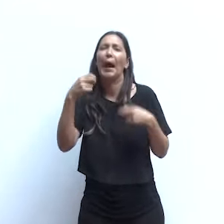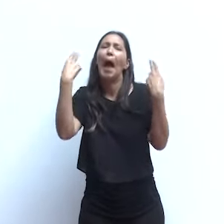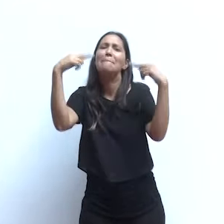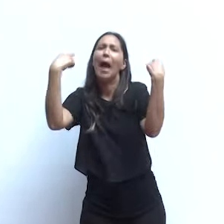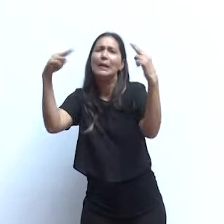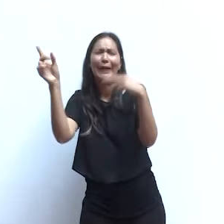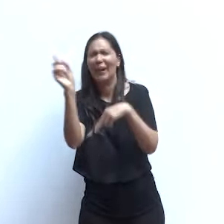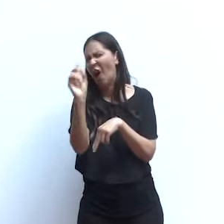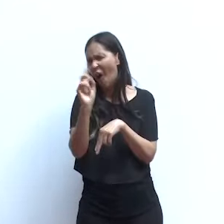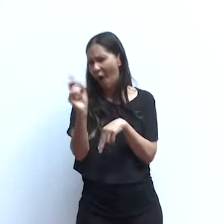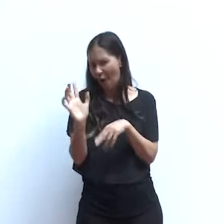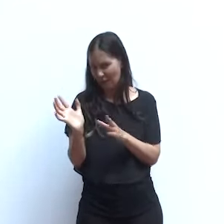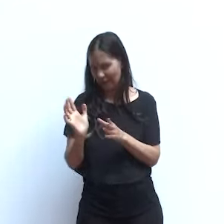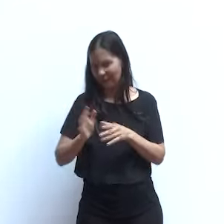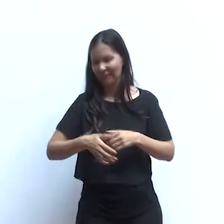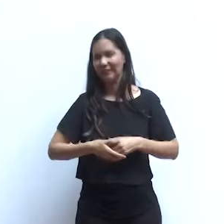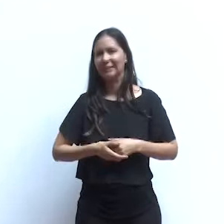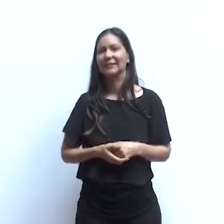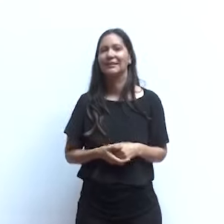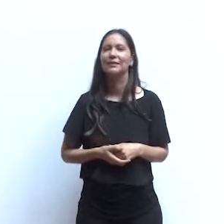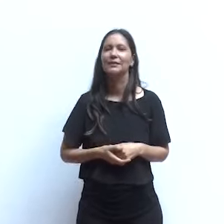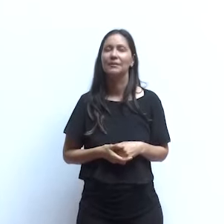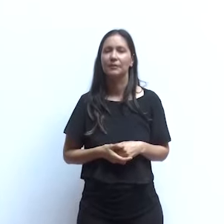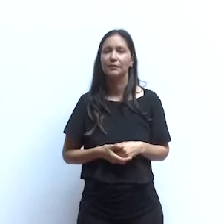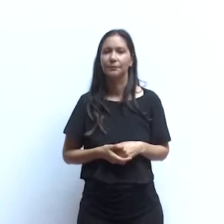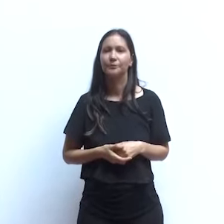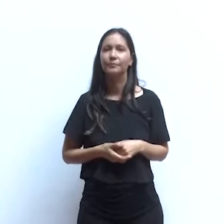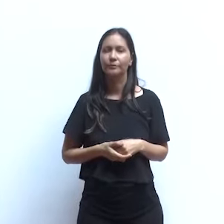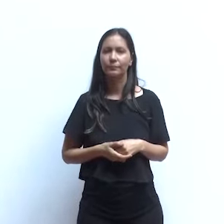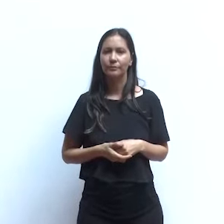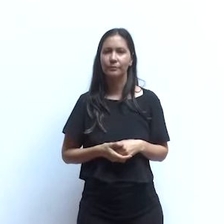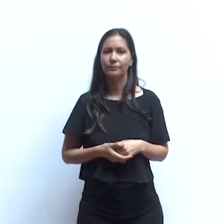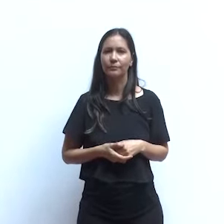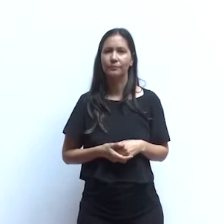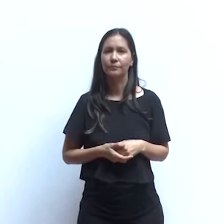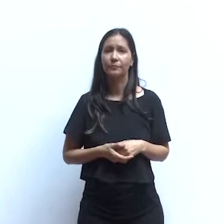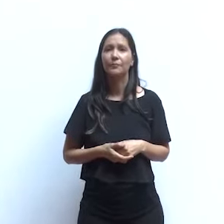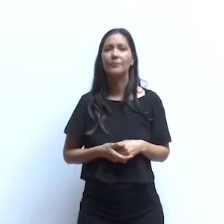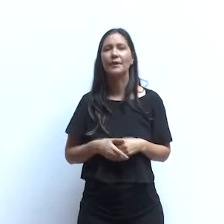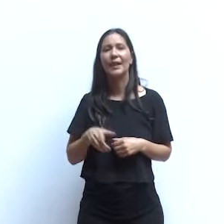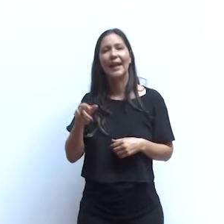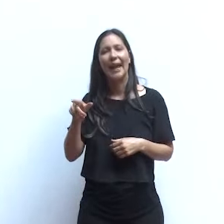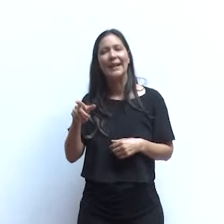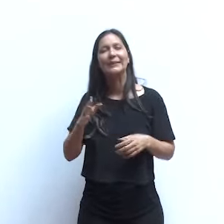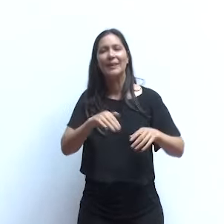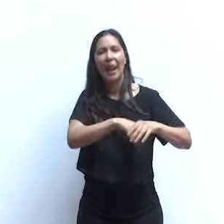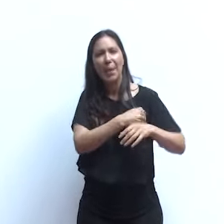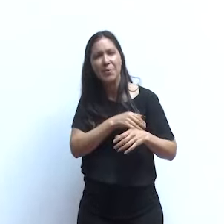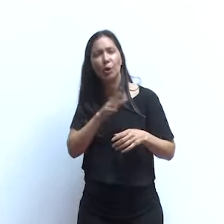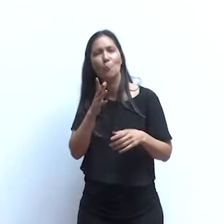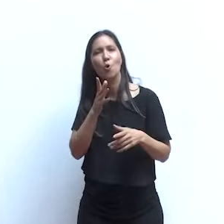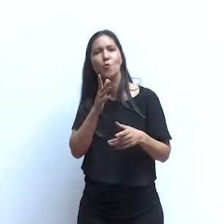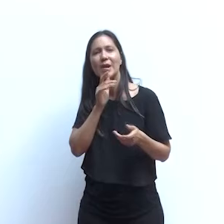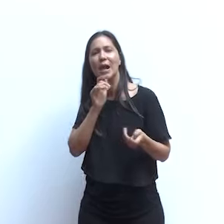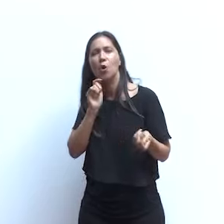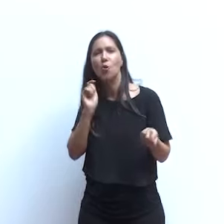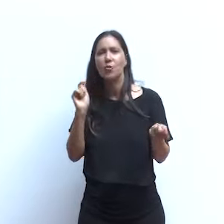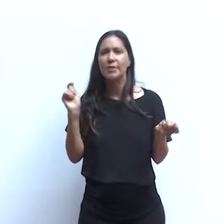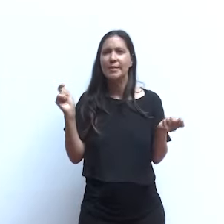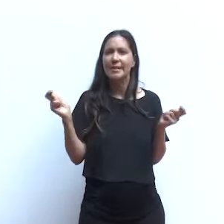es noobi Ada que que es que es algo muy habitual también entre nos sino que esos libros también lo transforma Javier en una